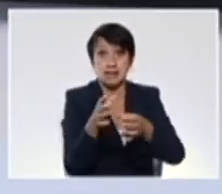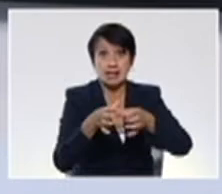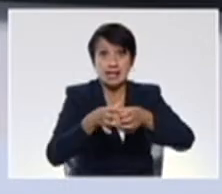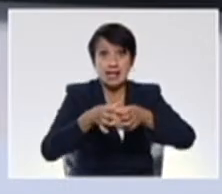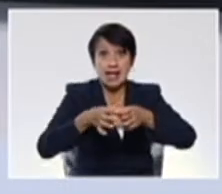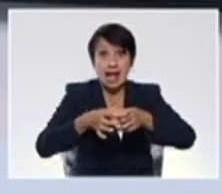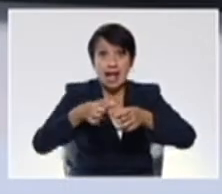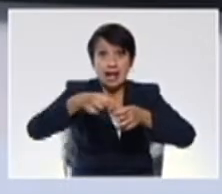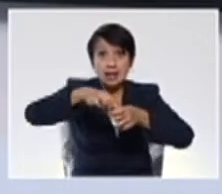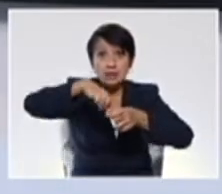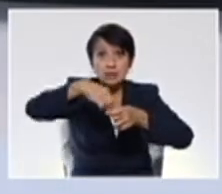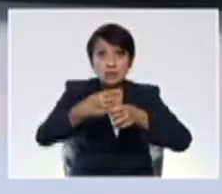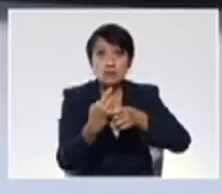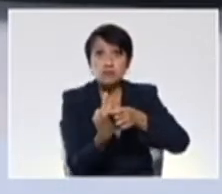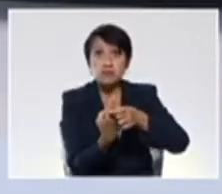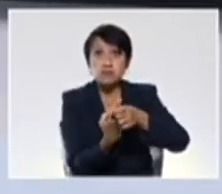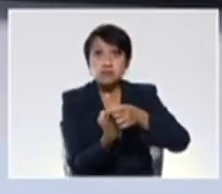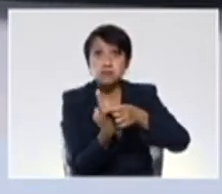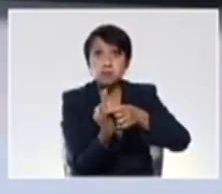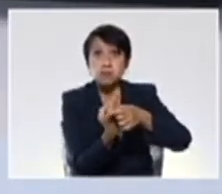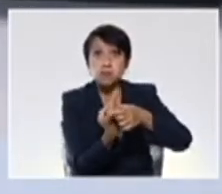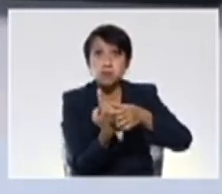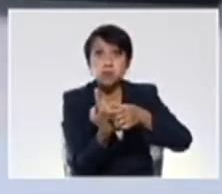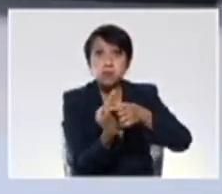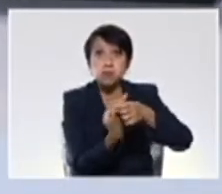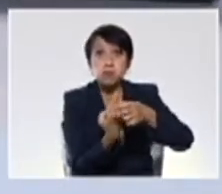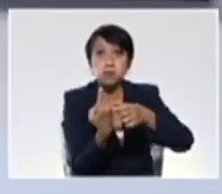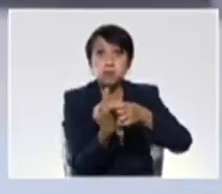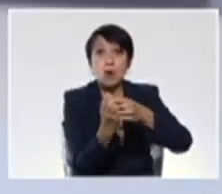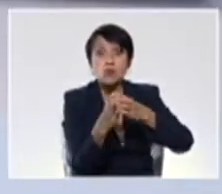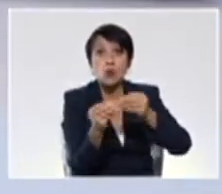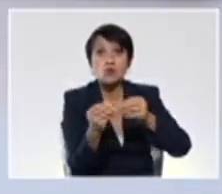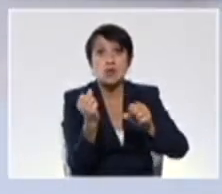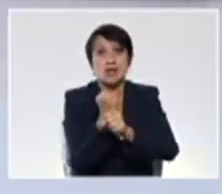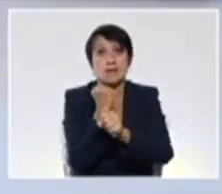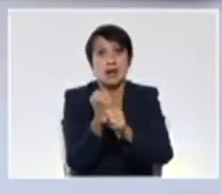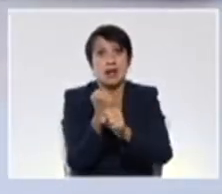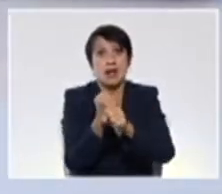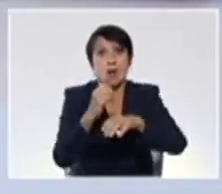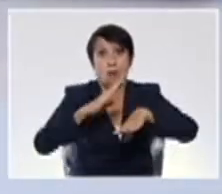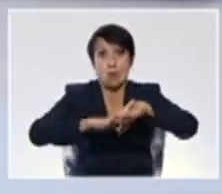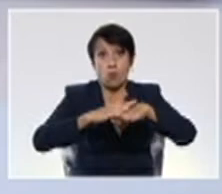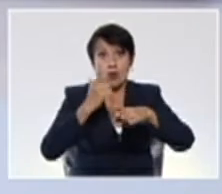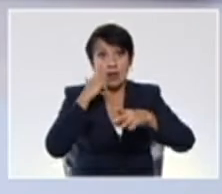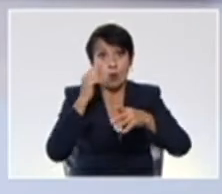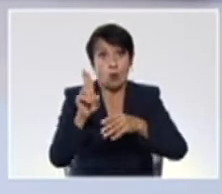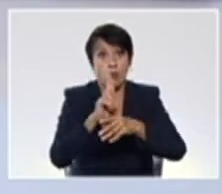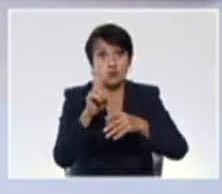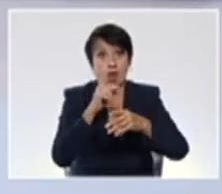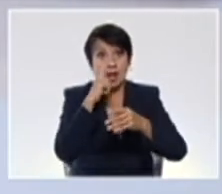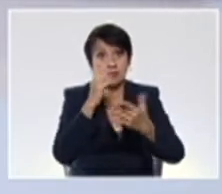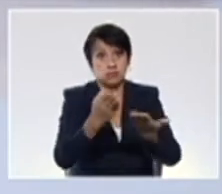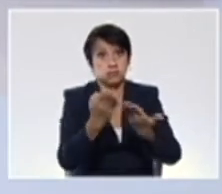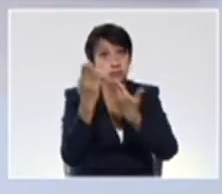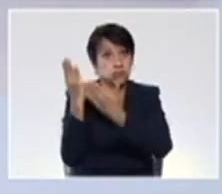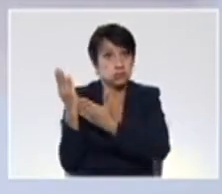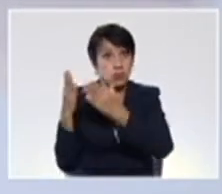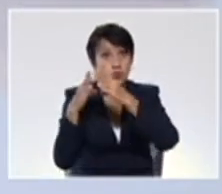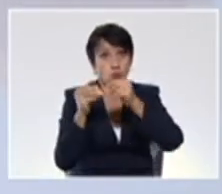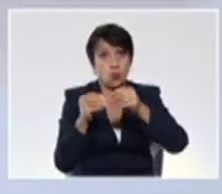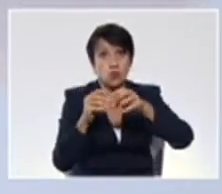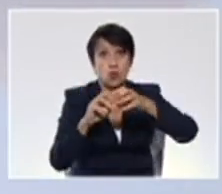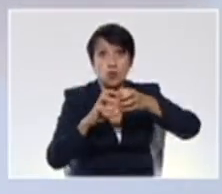un elemento muy primordial a la hora de trabajar con ella. ¿Por qué? Porque el aspa que nosotros utilizamos, que es la clásica,